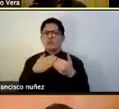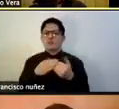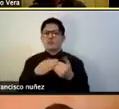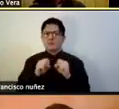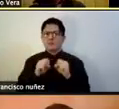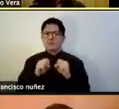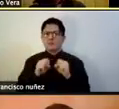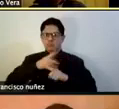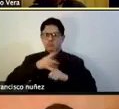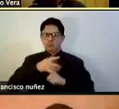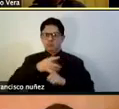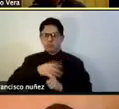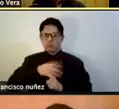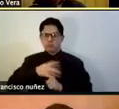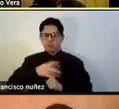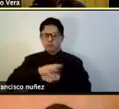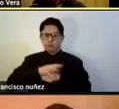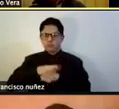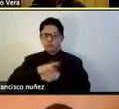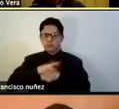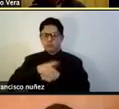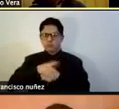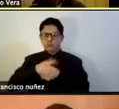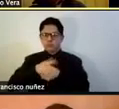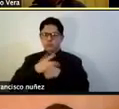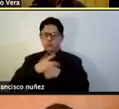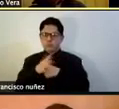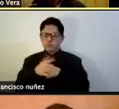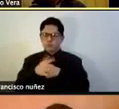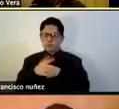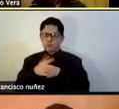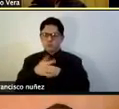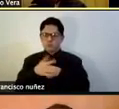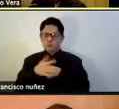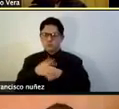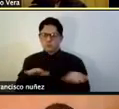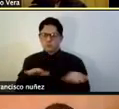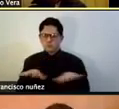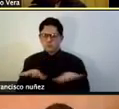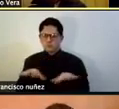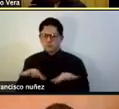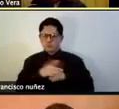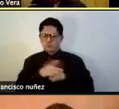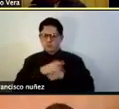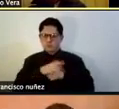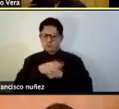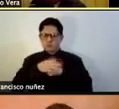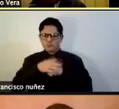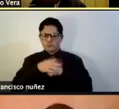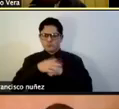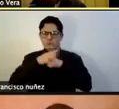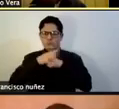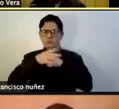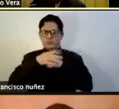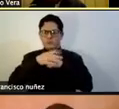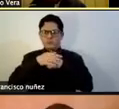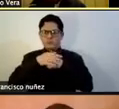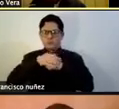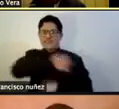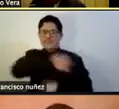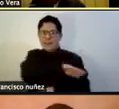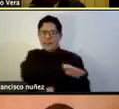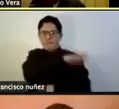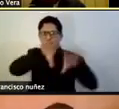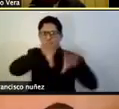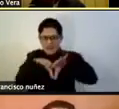son convección por térmica del manto terrestre, ¿no es cierto?, que arrastra estas placas por encima